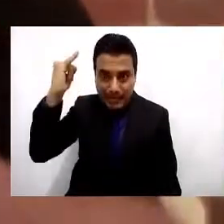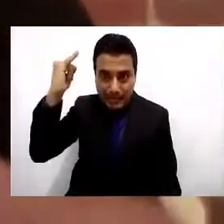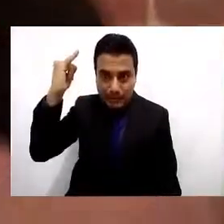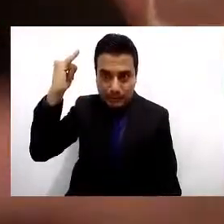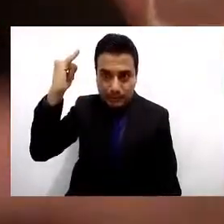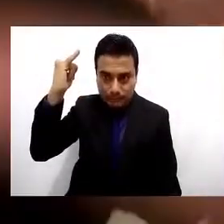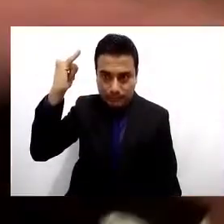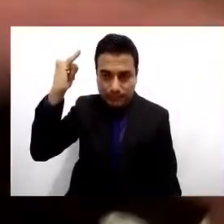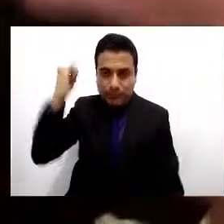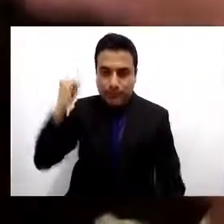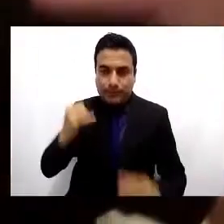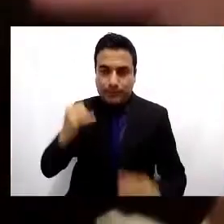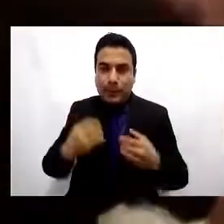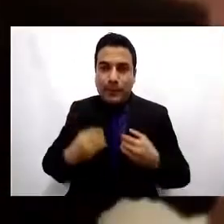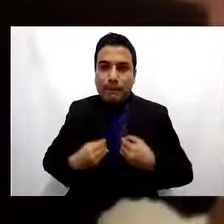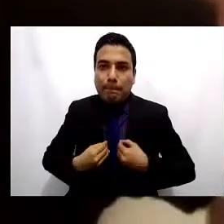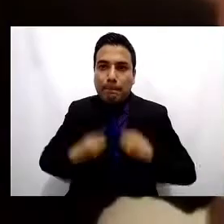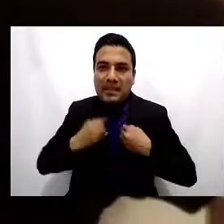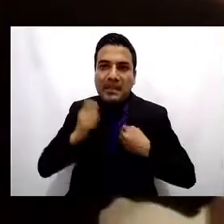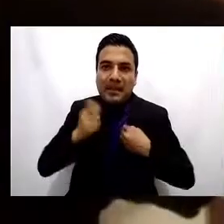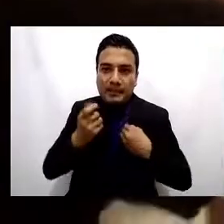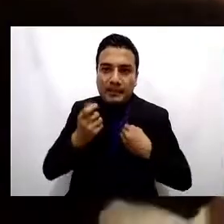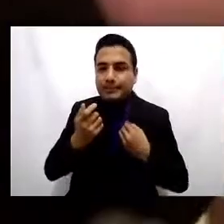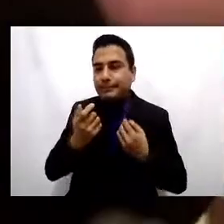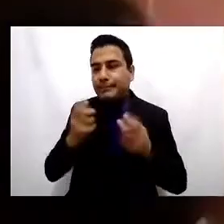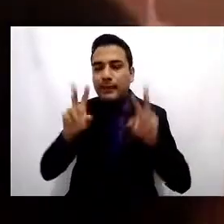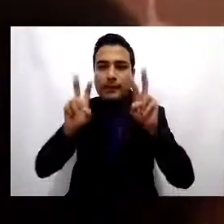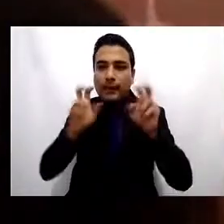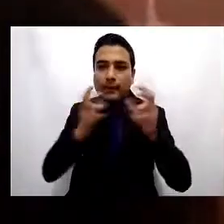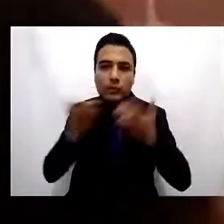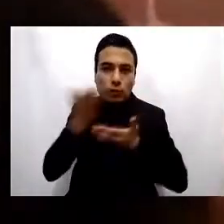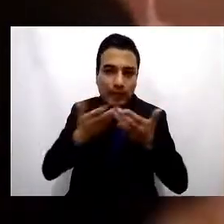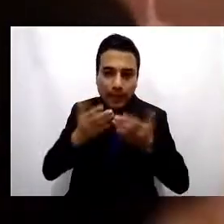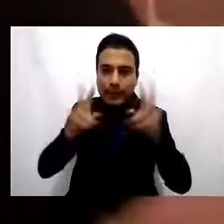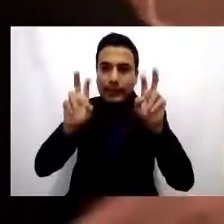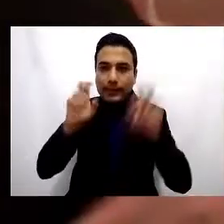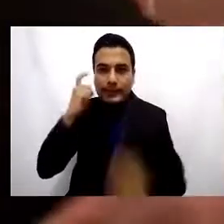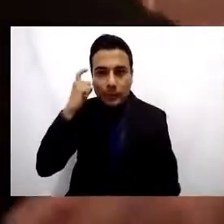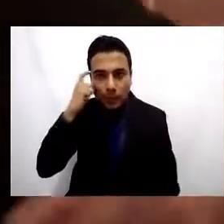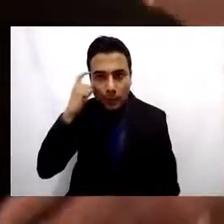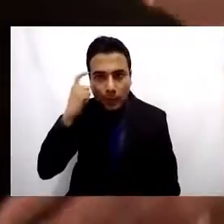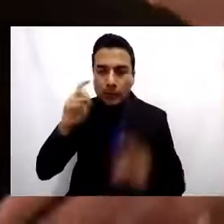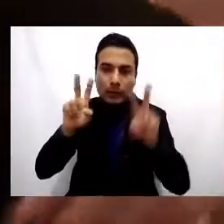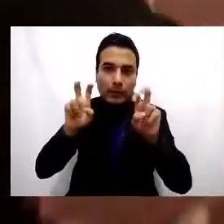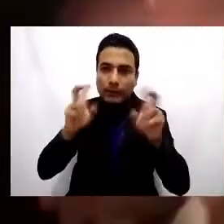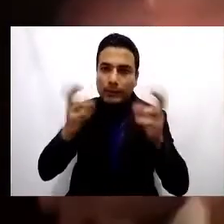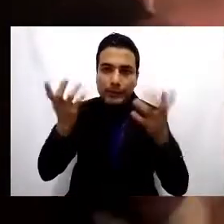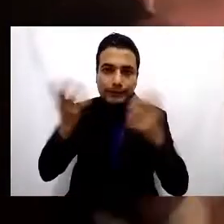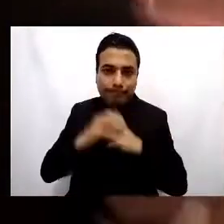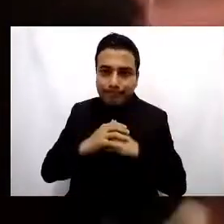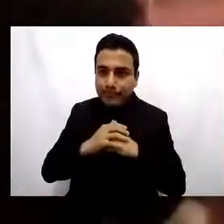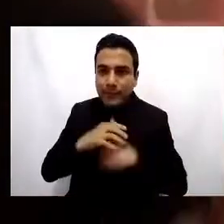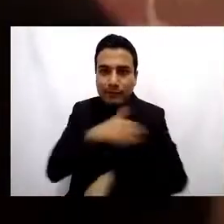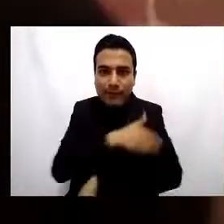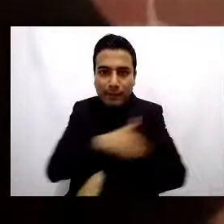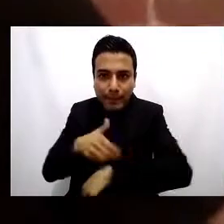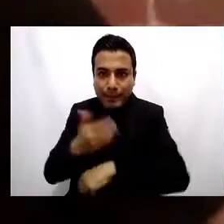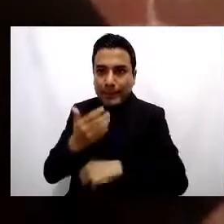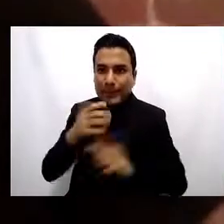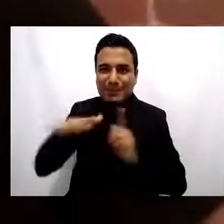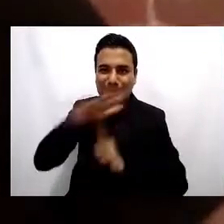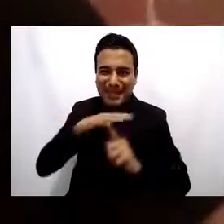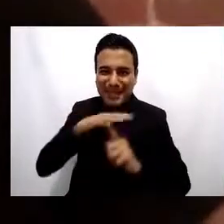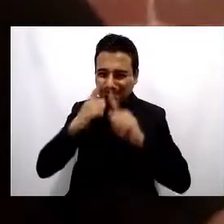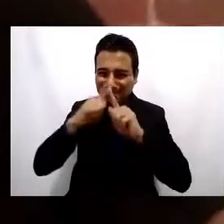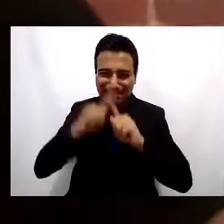la vida, que puede estar en lo social, puede estar en lo psicológico, puede estar en lo familiar, en lo espacial o en lo que